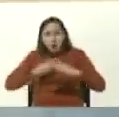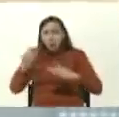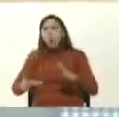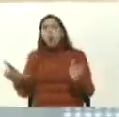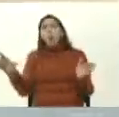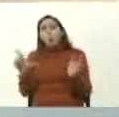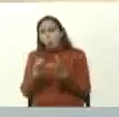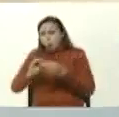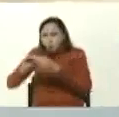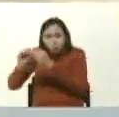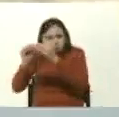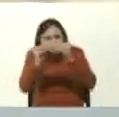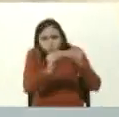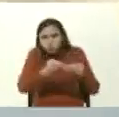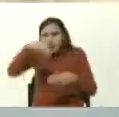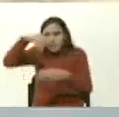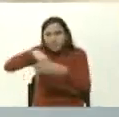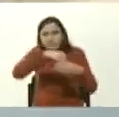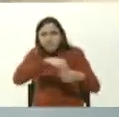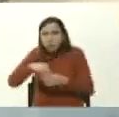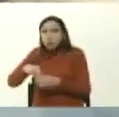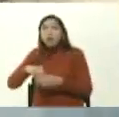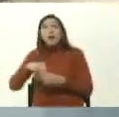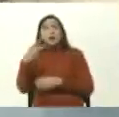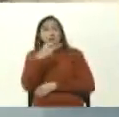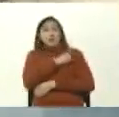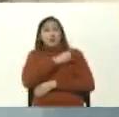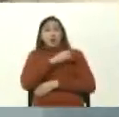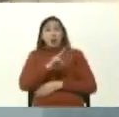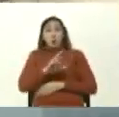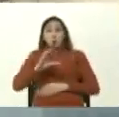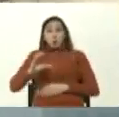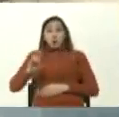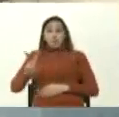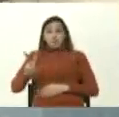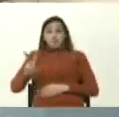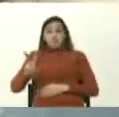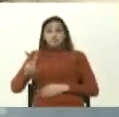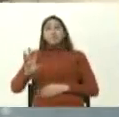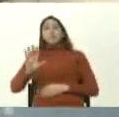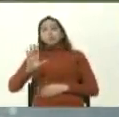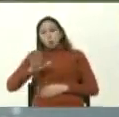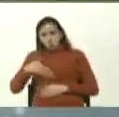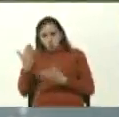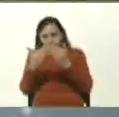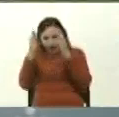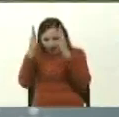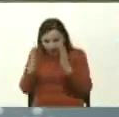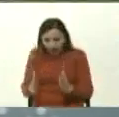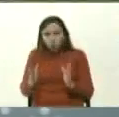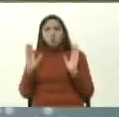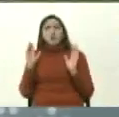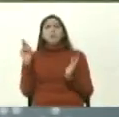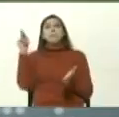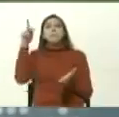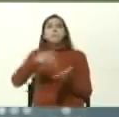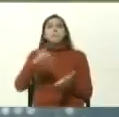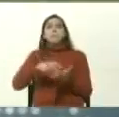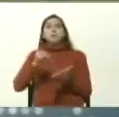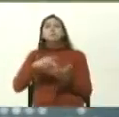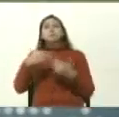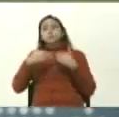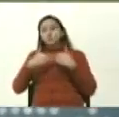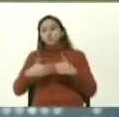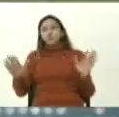liceo, para que los hijos de los empleados de la Universidad Central de Venezuela, de sus trabajadores, también puedan tener